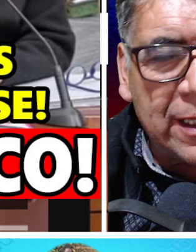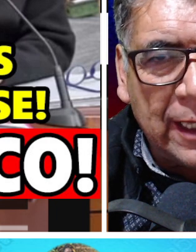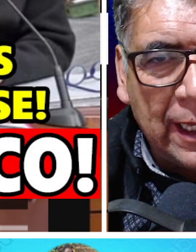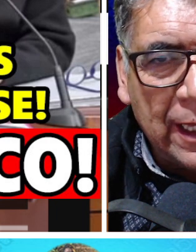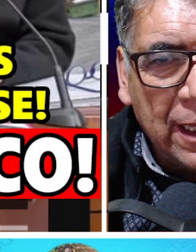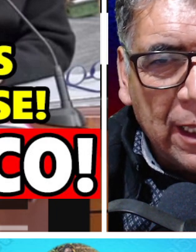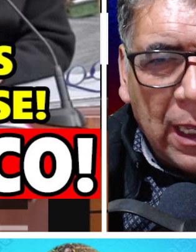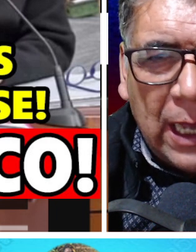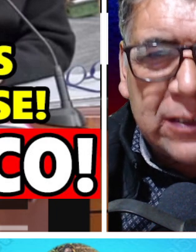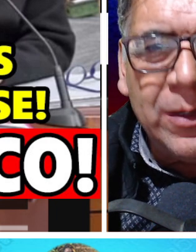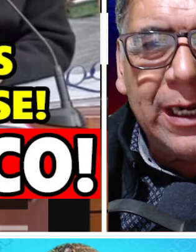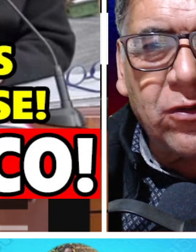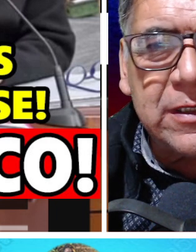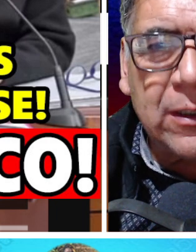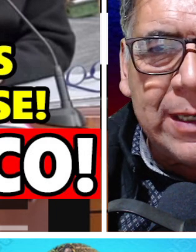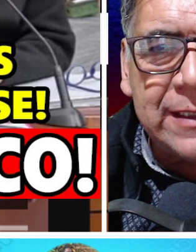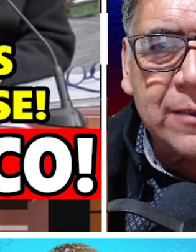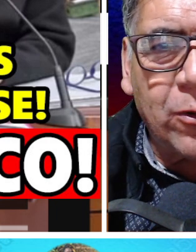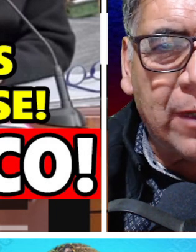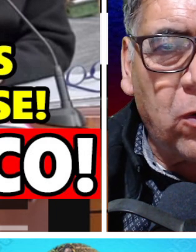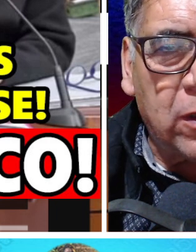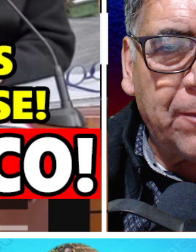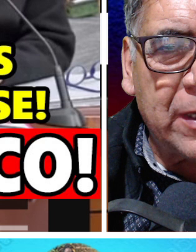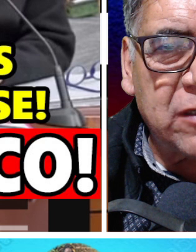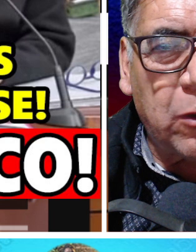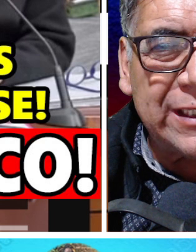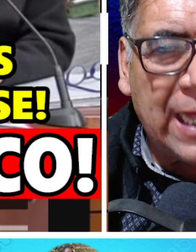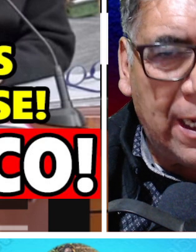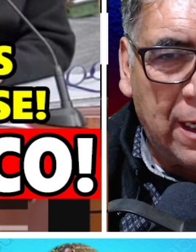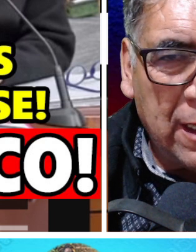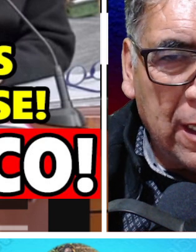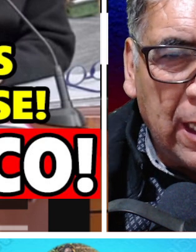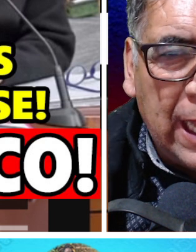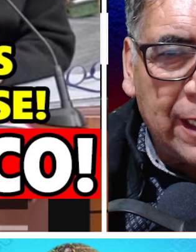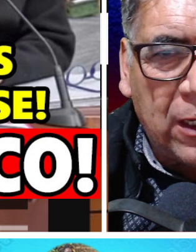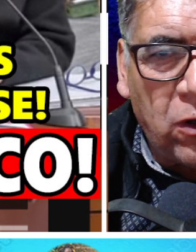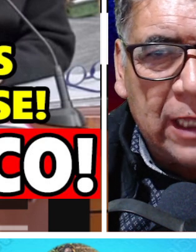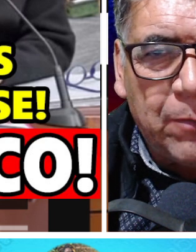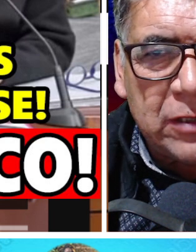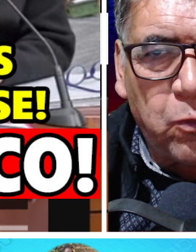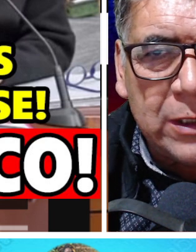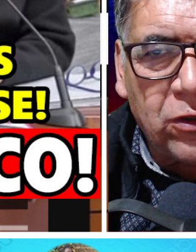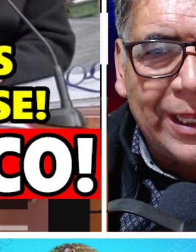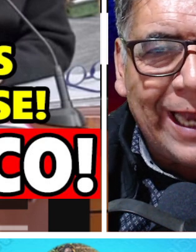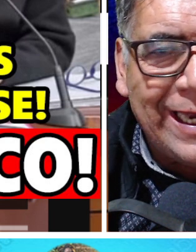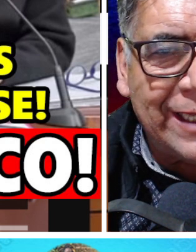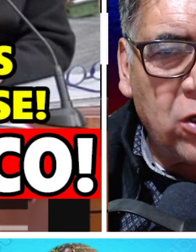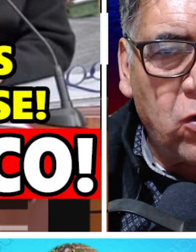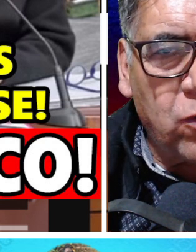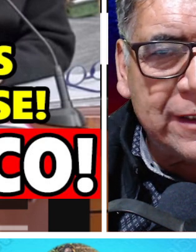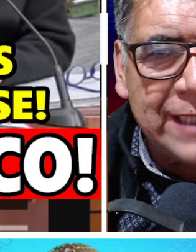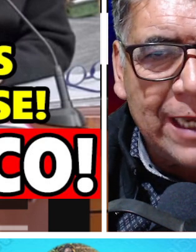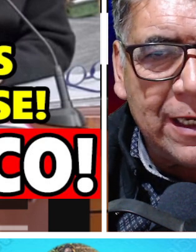Cuarta T asumir las consecuencias por recorte presupuestal. El recorte al presupuesto de la